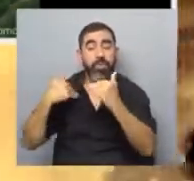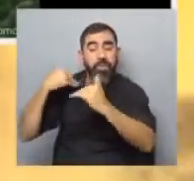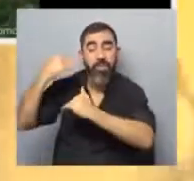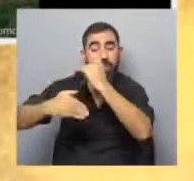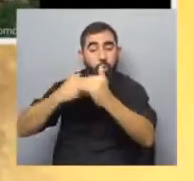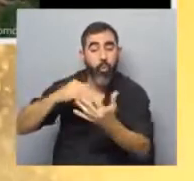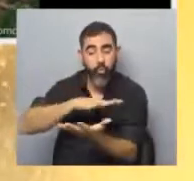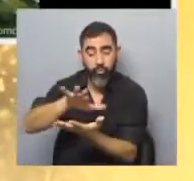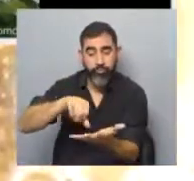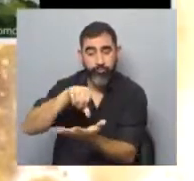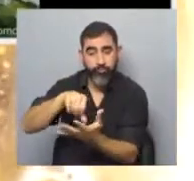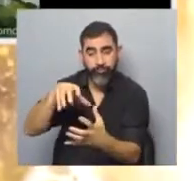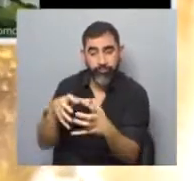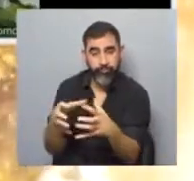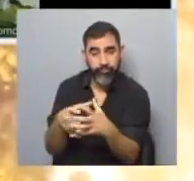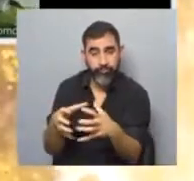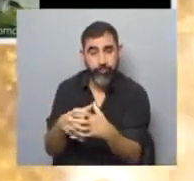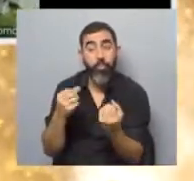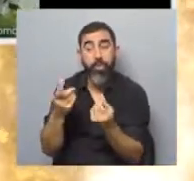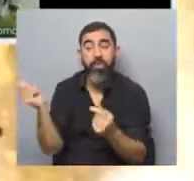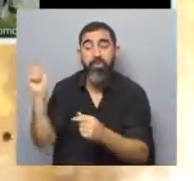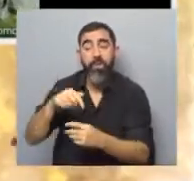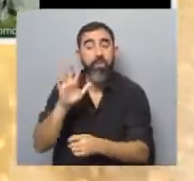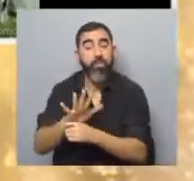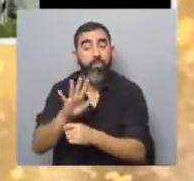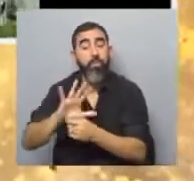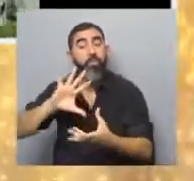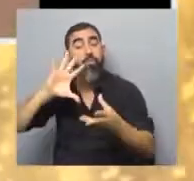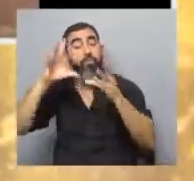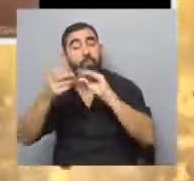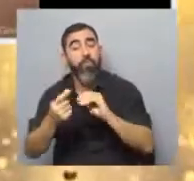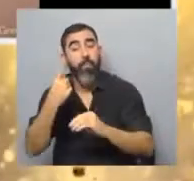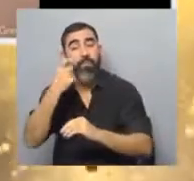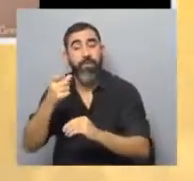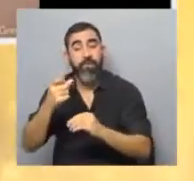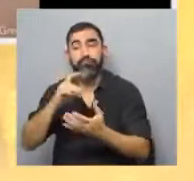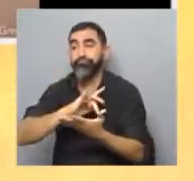local, porque de hecho los geoparques nacen como una herramienta para evitar el